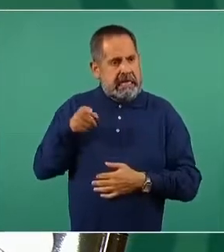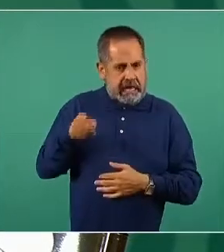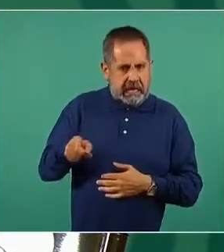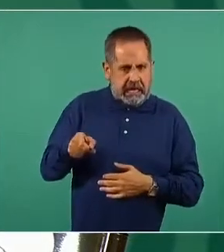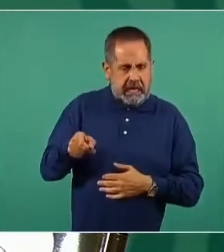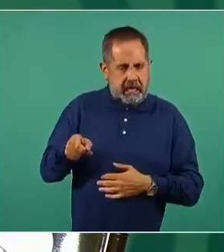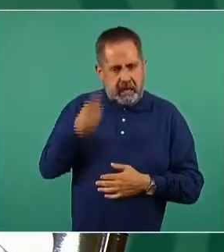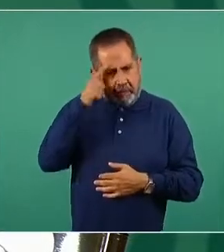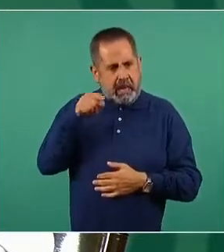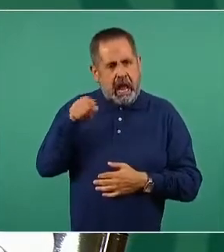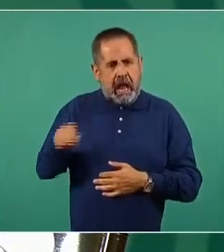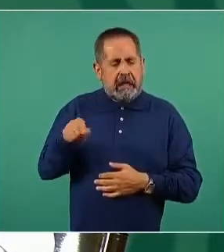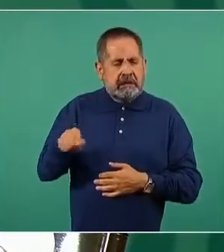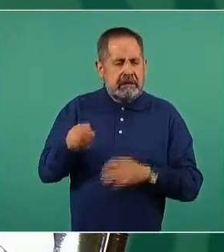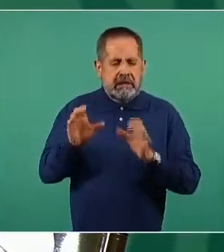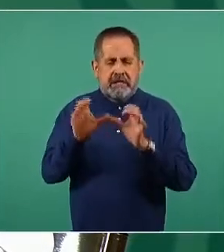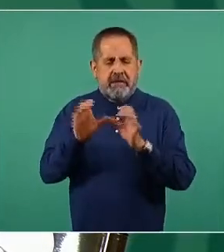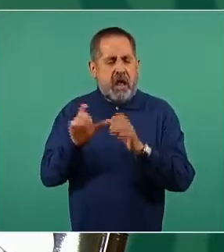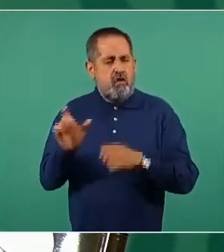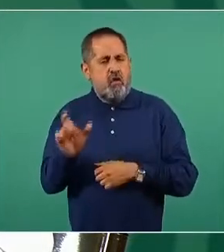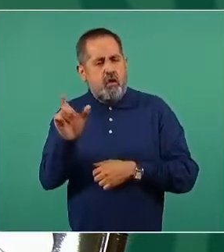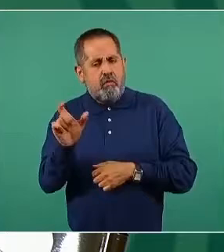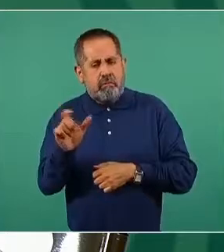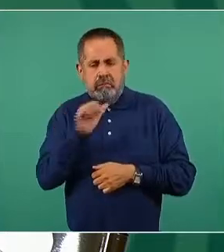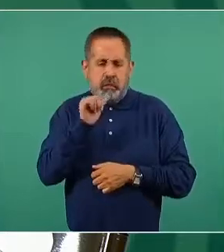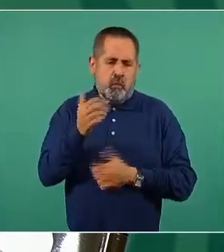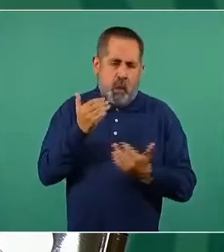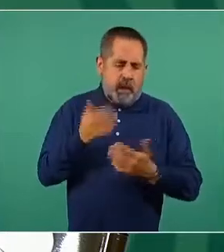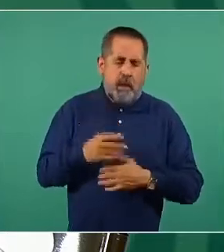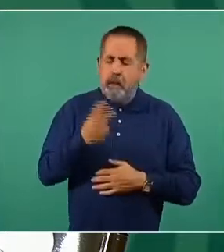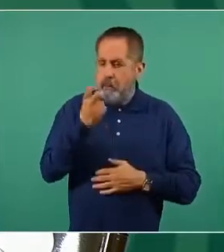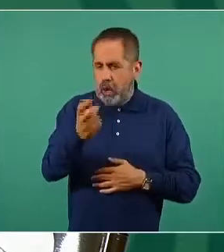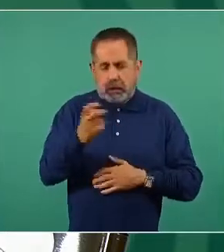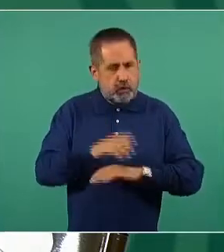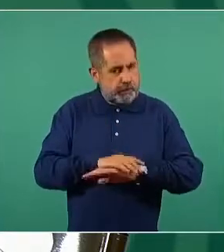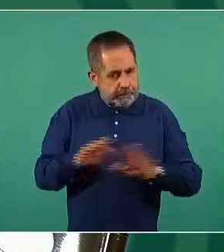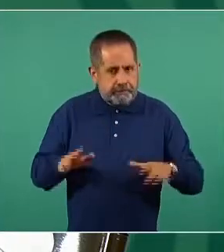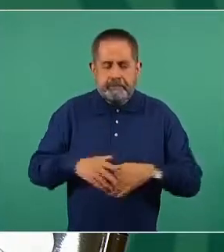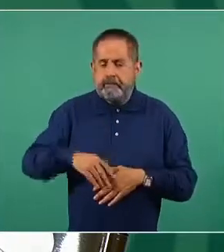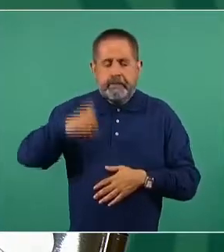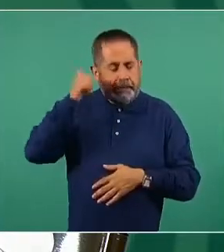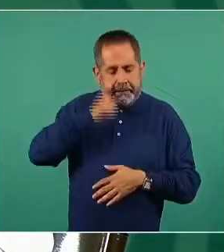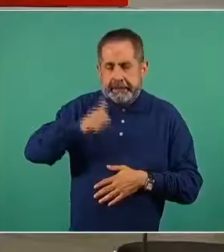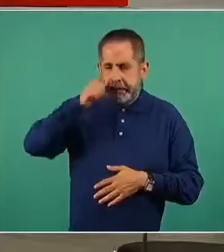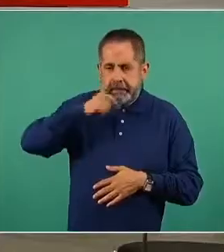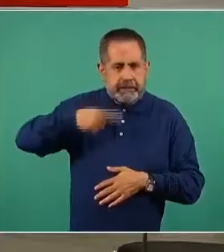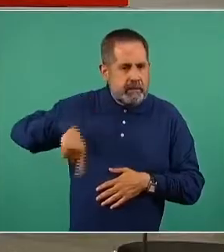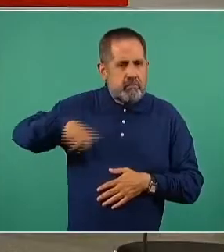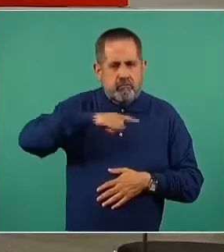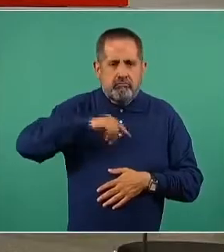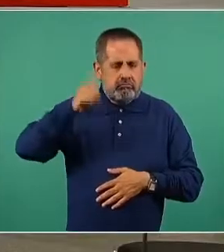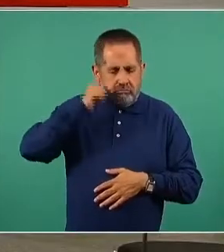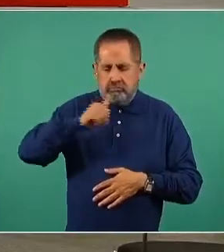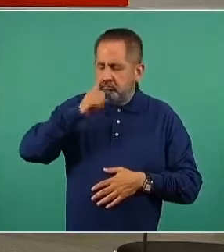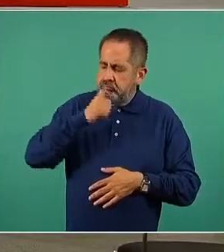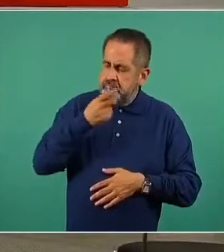este certificado. Por lo tanto, y así como siempre lo hemos